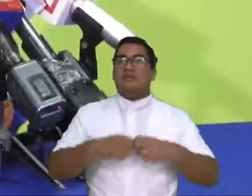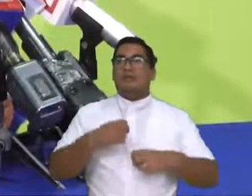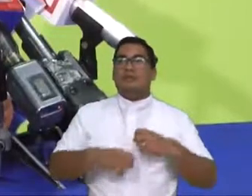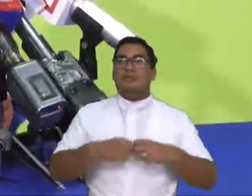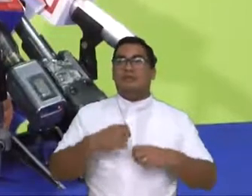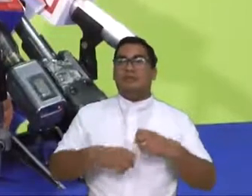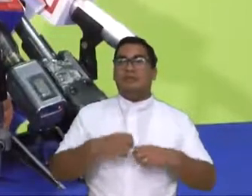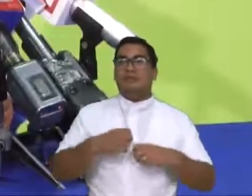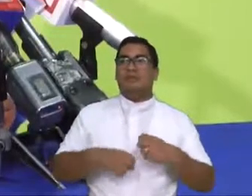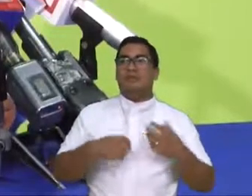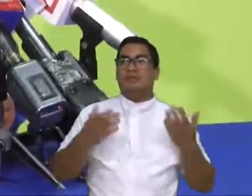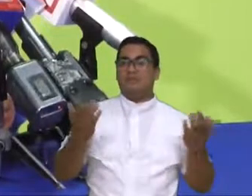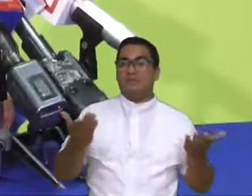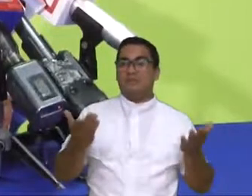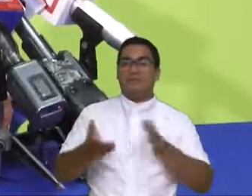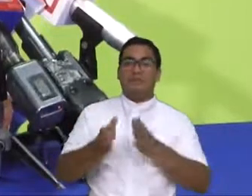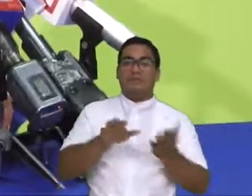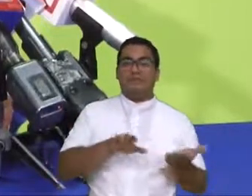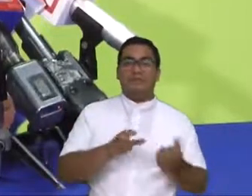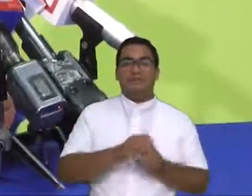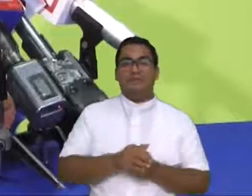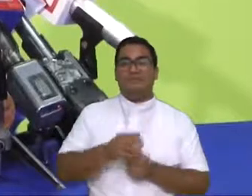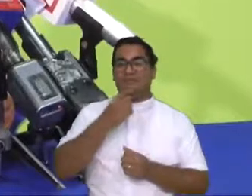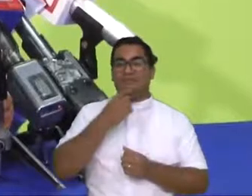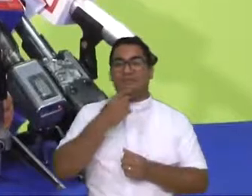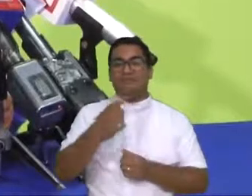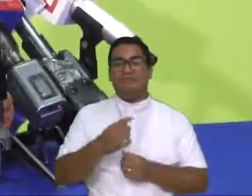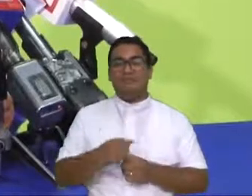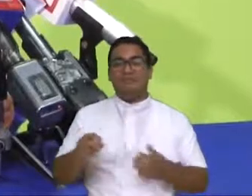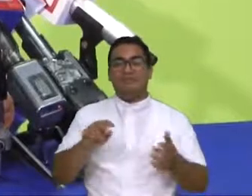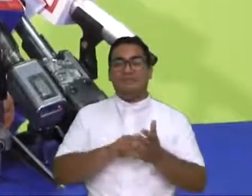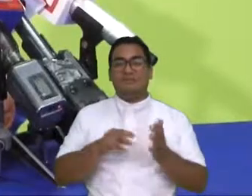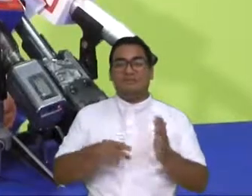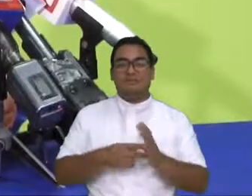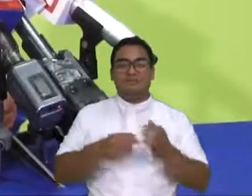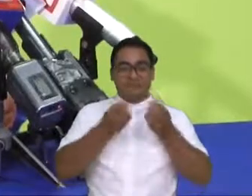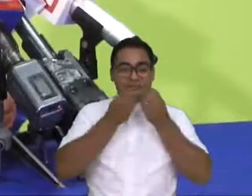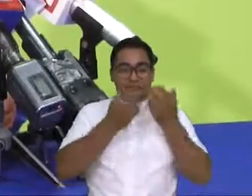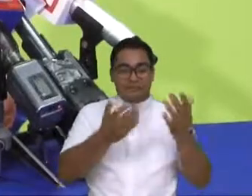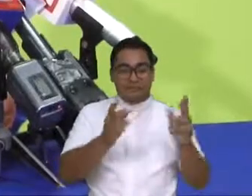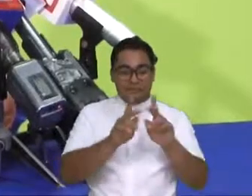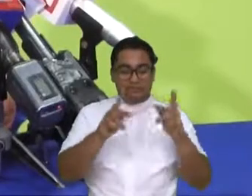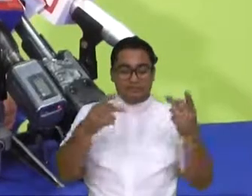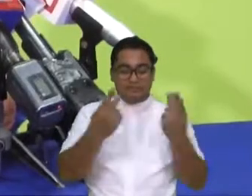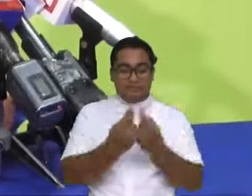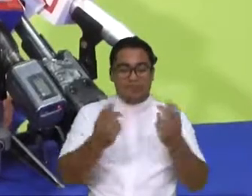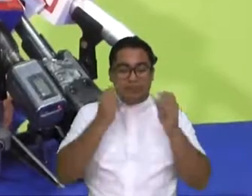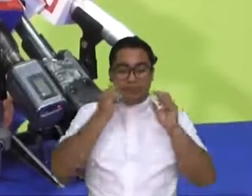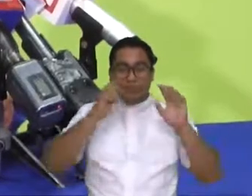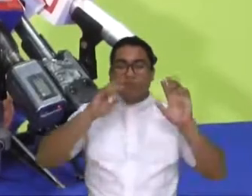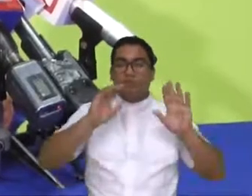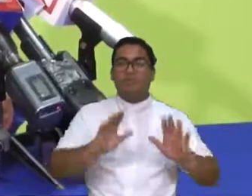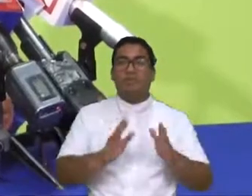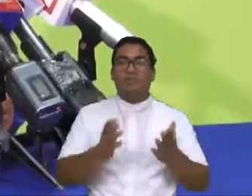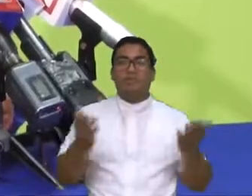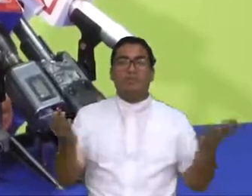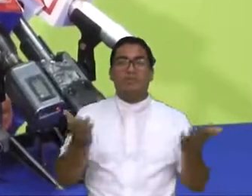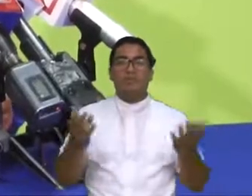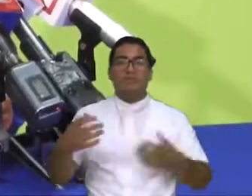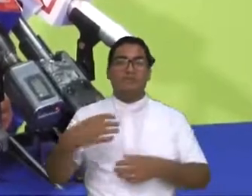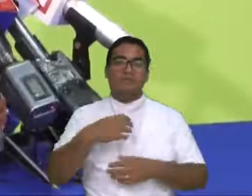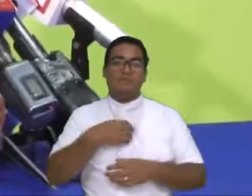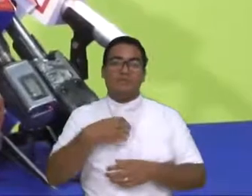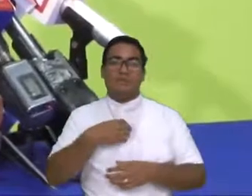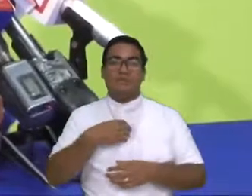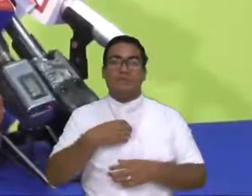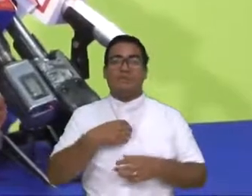evitar situaciones de fallecimiento. Entonces, siempre nosotros informando a nuestra población en el cuidado y las medidas preventivas requeridas y la